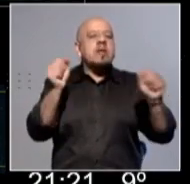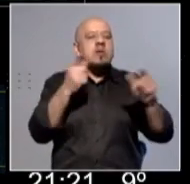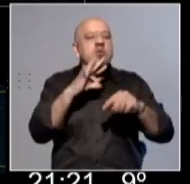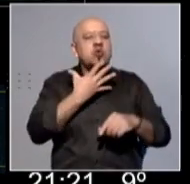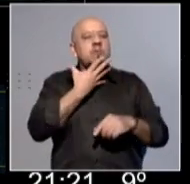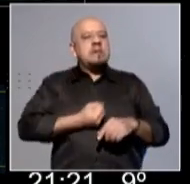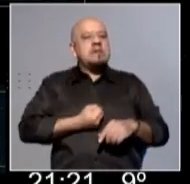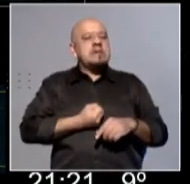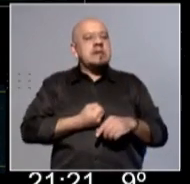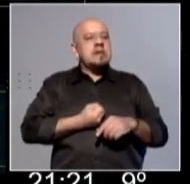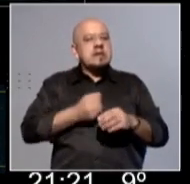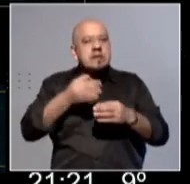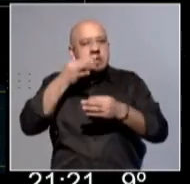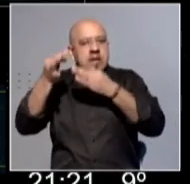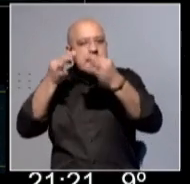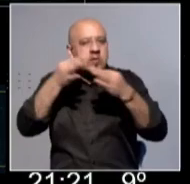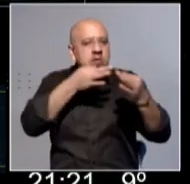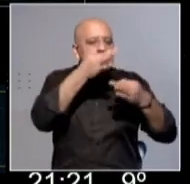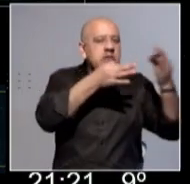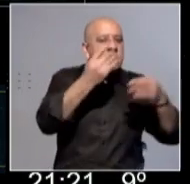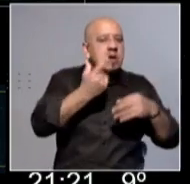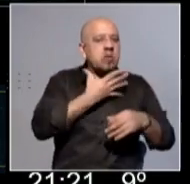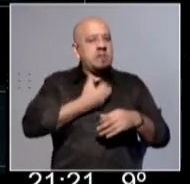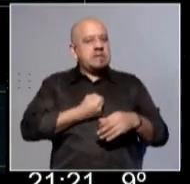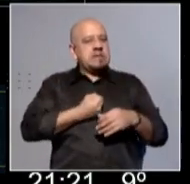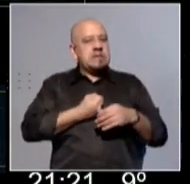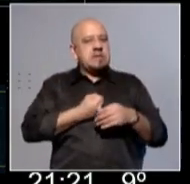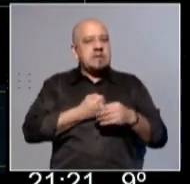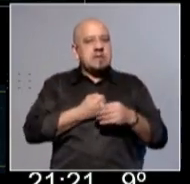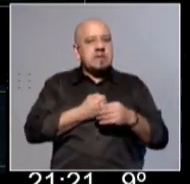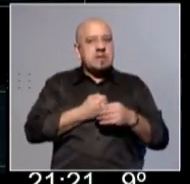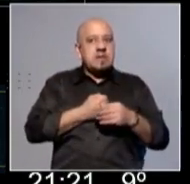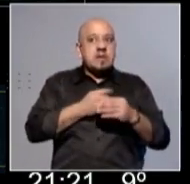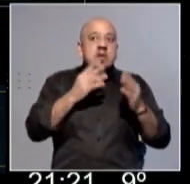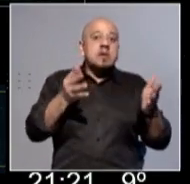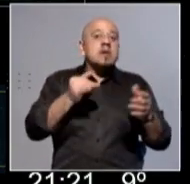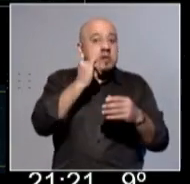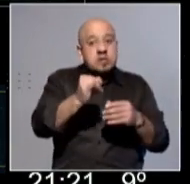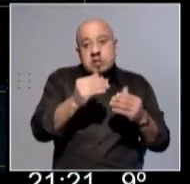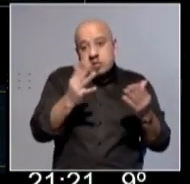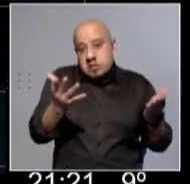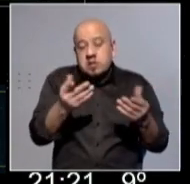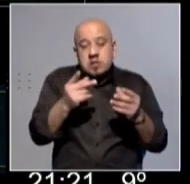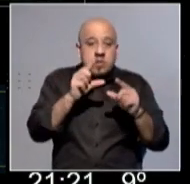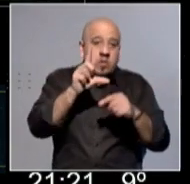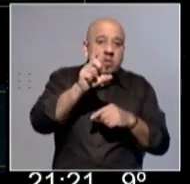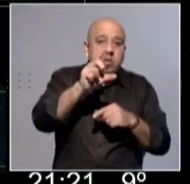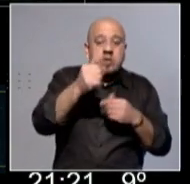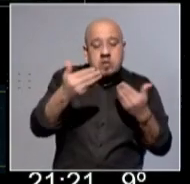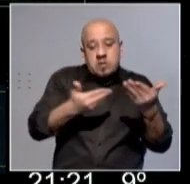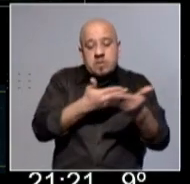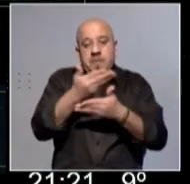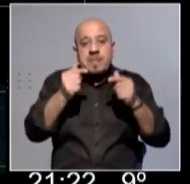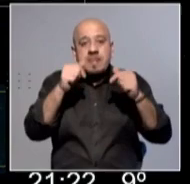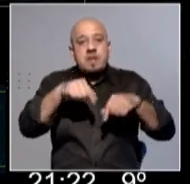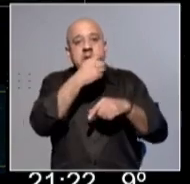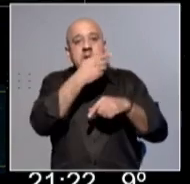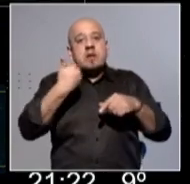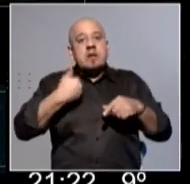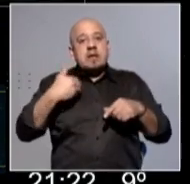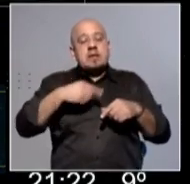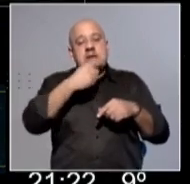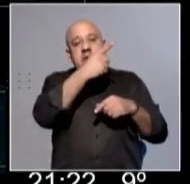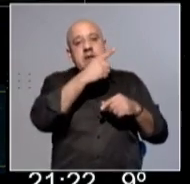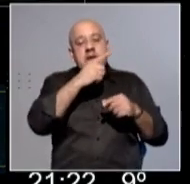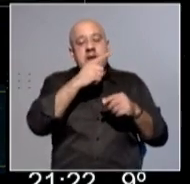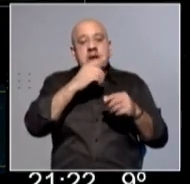más? Puede ser, y puede ser también que convivan relatos, sí, distintos. Claro. De hecho, hoy en la Argentina están